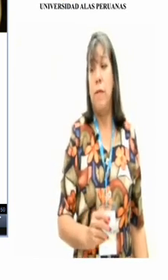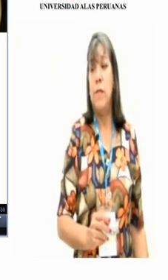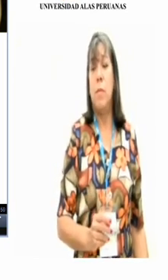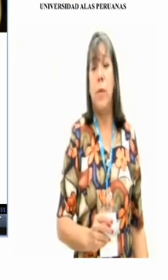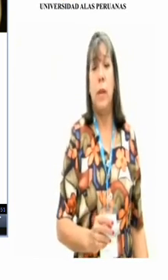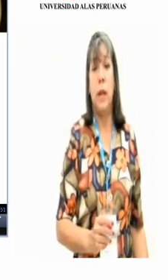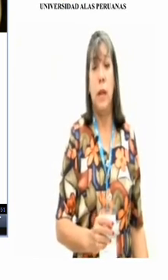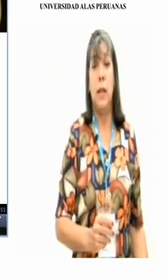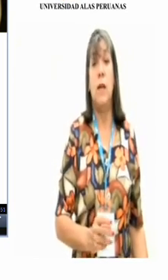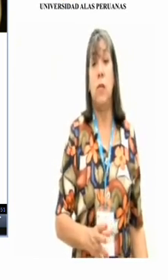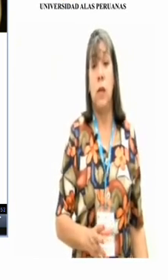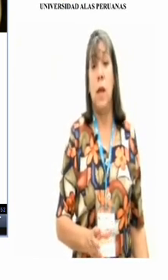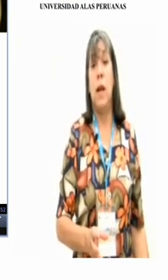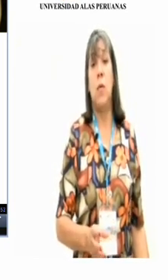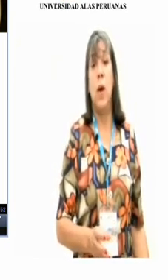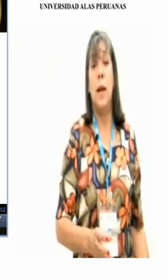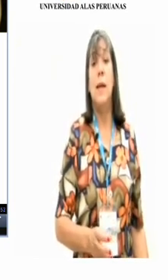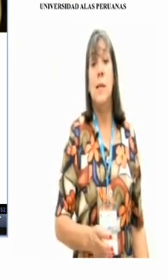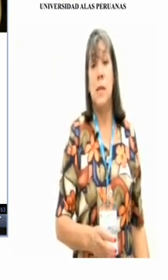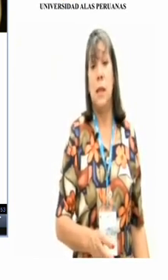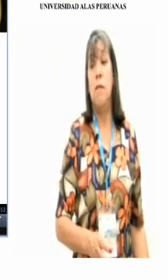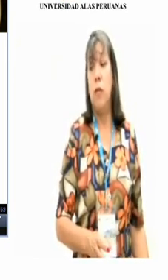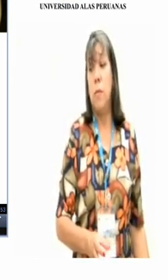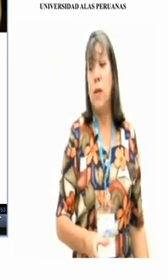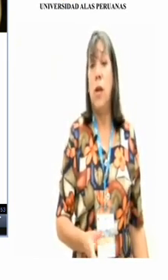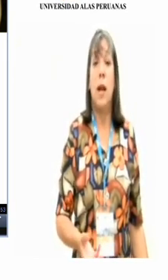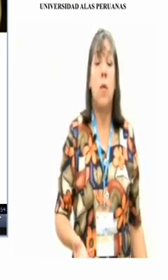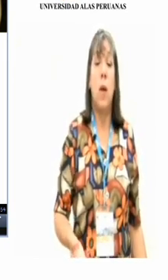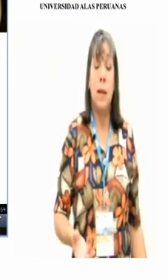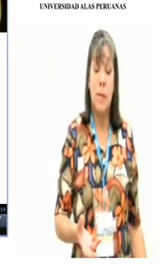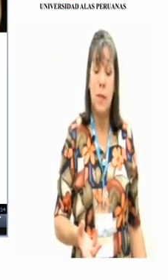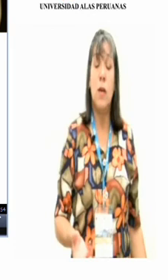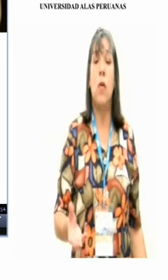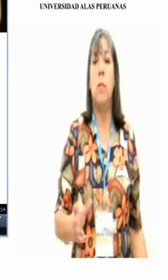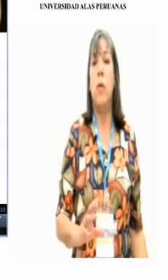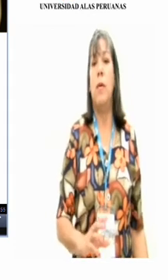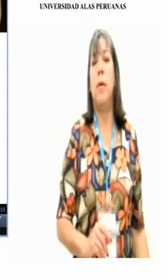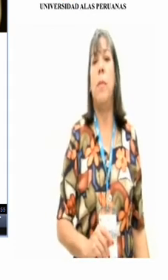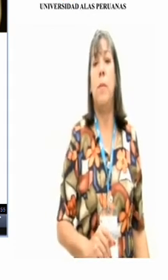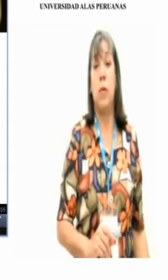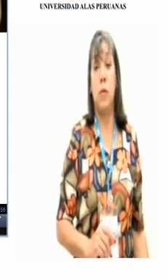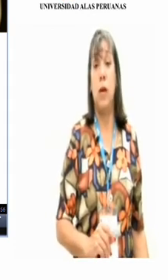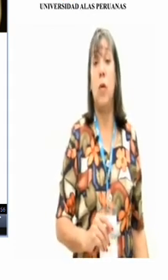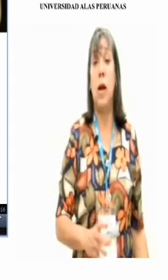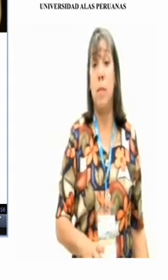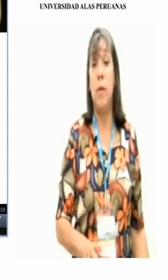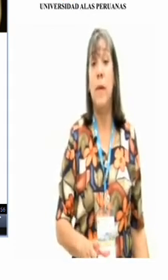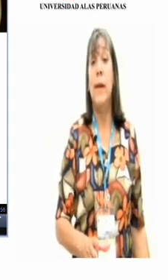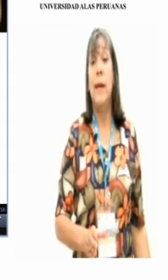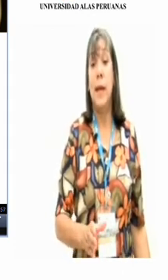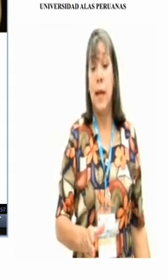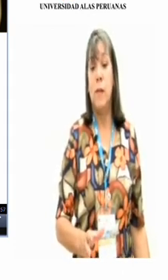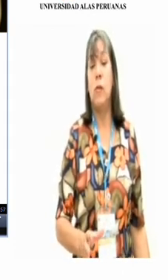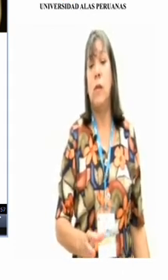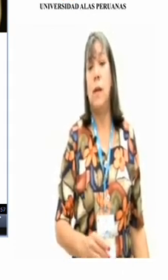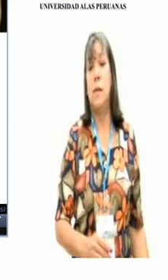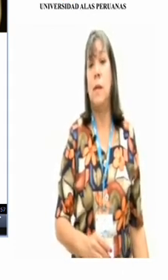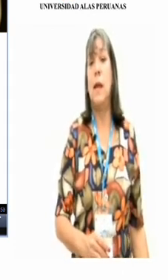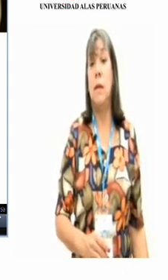a beneficio pues de la sociedad en la cual se están formando y a la cual se incorporan pues para producir los cambios